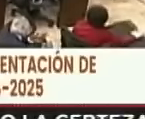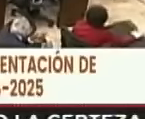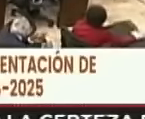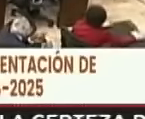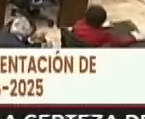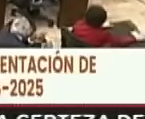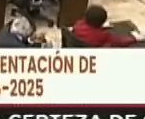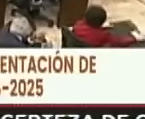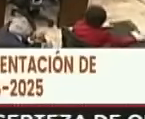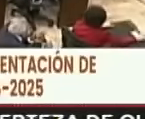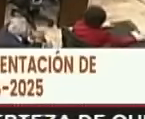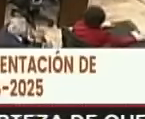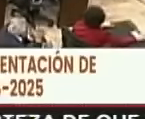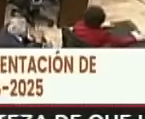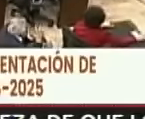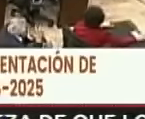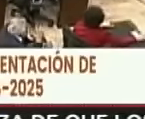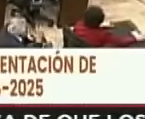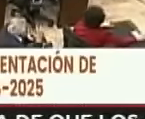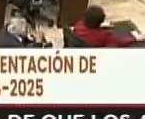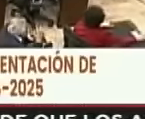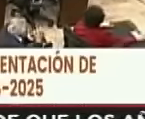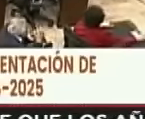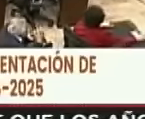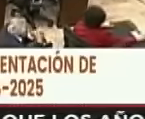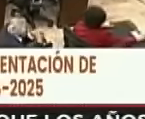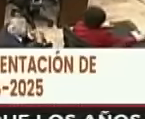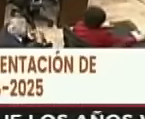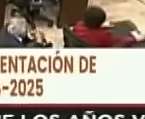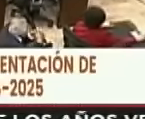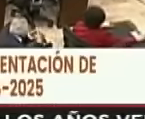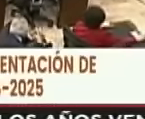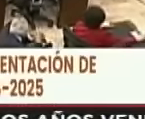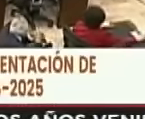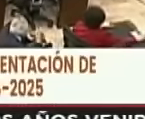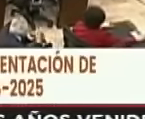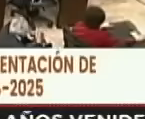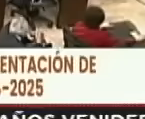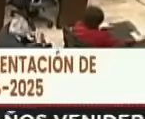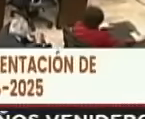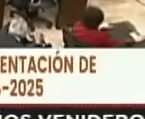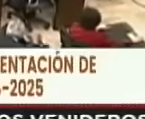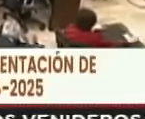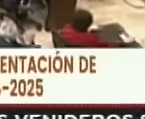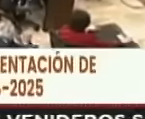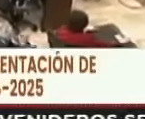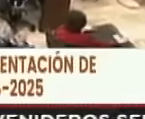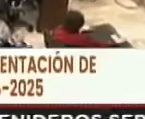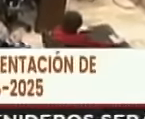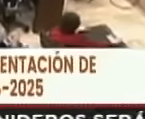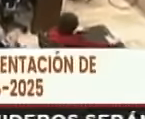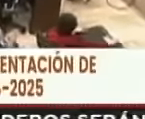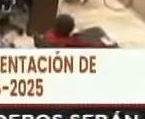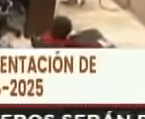Escuchamos cómo él solicita a la tribuna de oradores, se le concede.